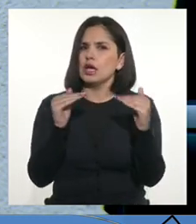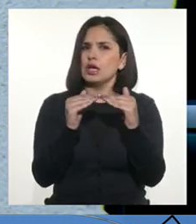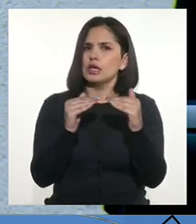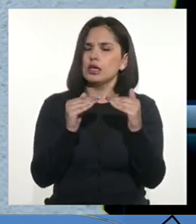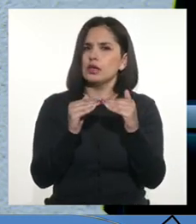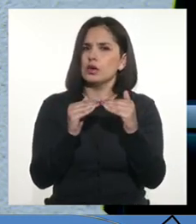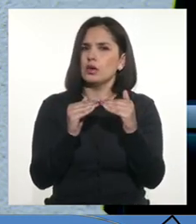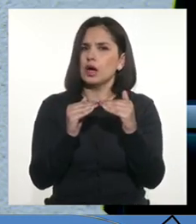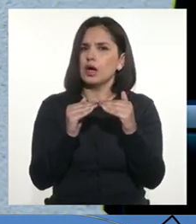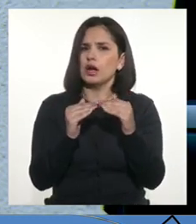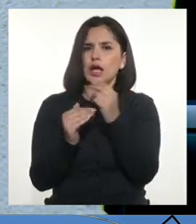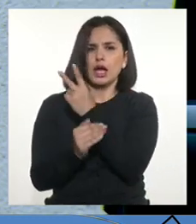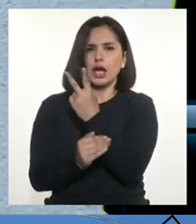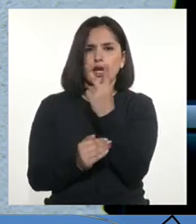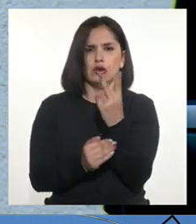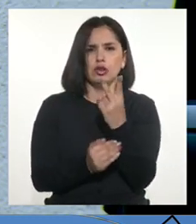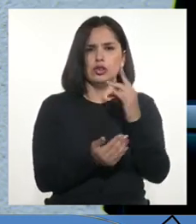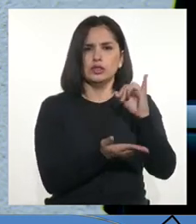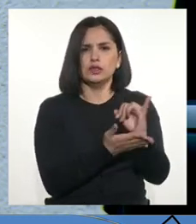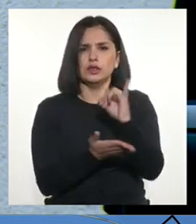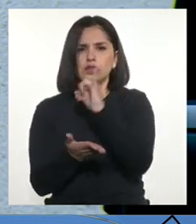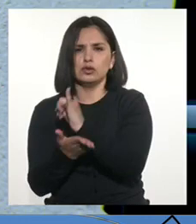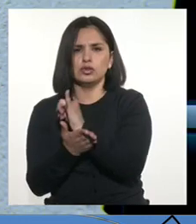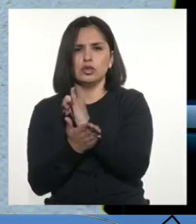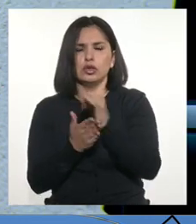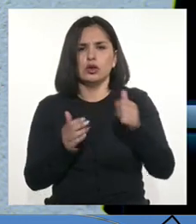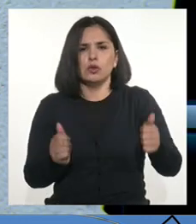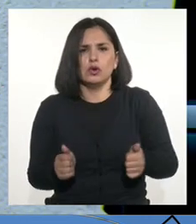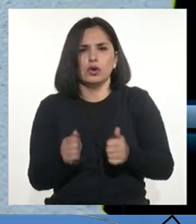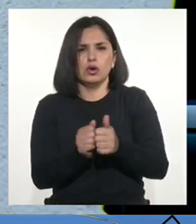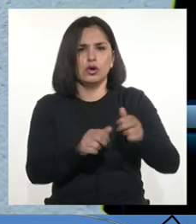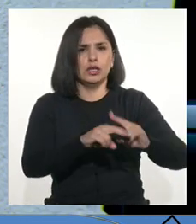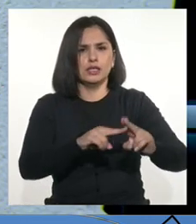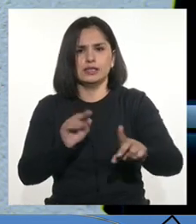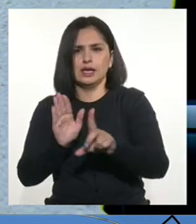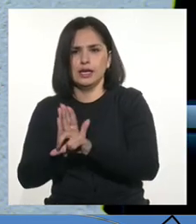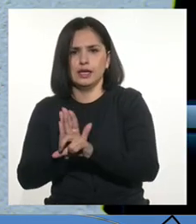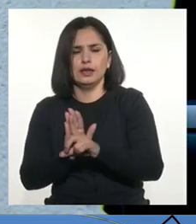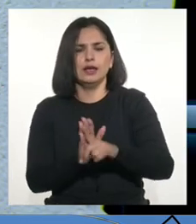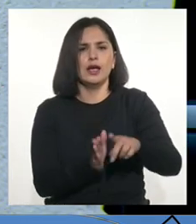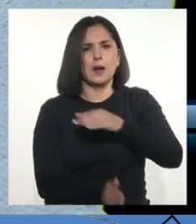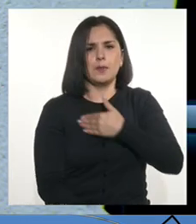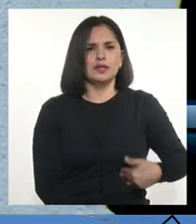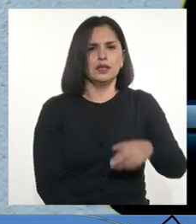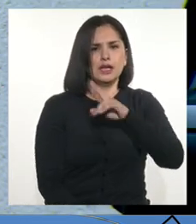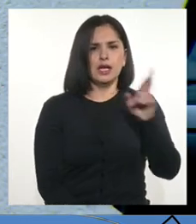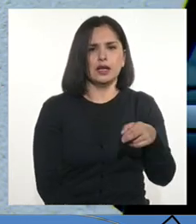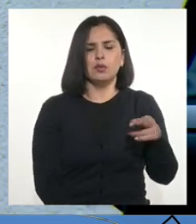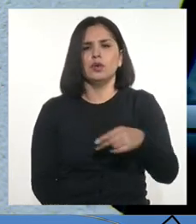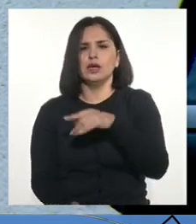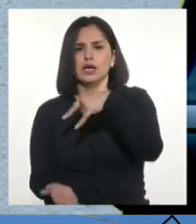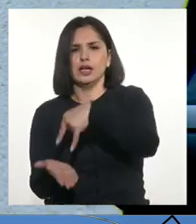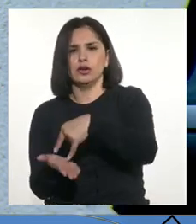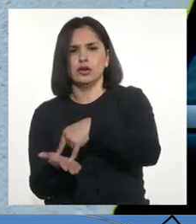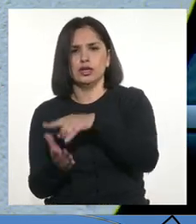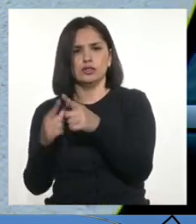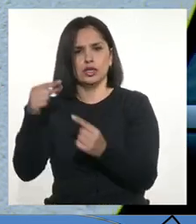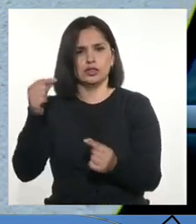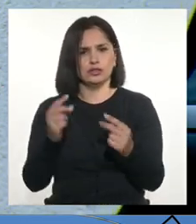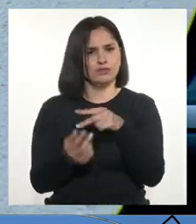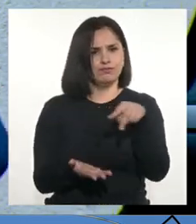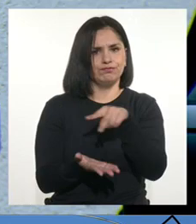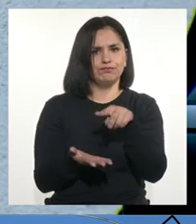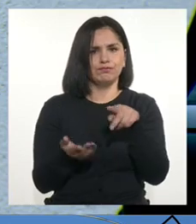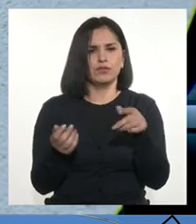órganos que la constitución define como colegislador al presidente la república y al congreso nacional se refuerza el psc al